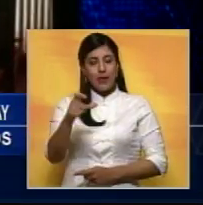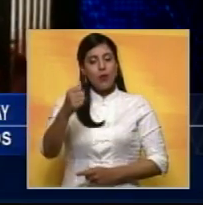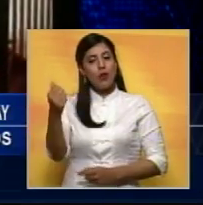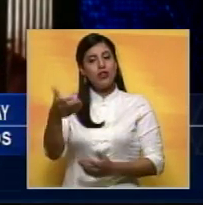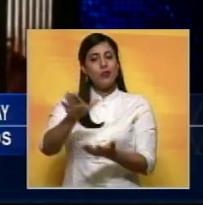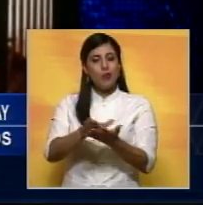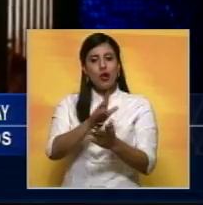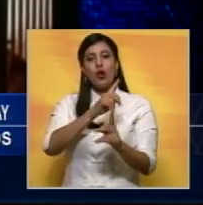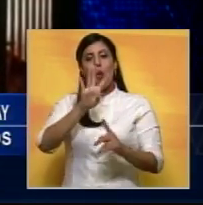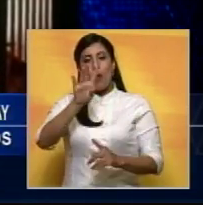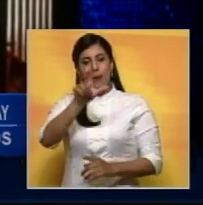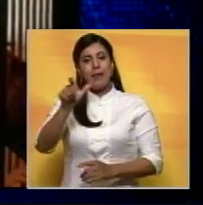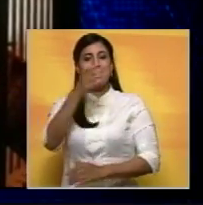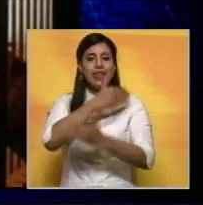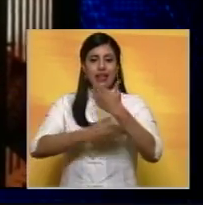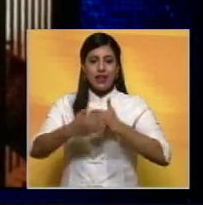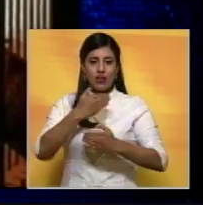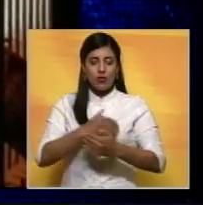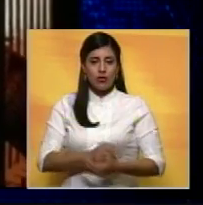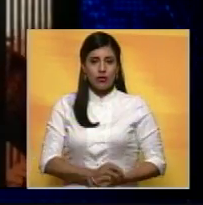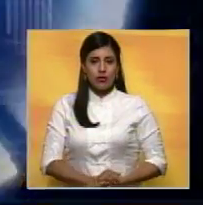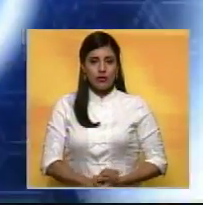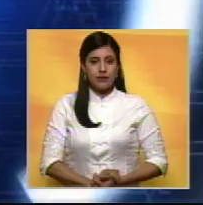muerto y 4 civiles heridos.